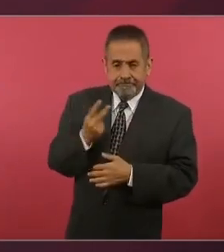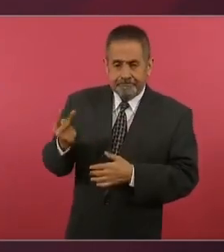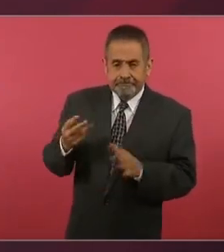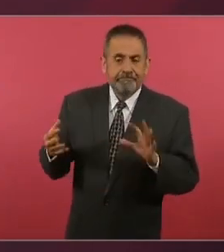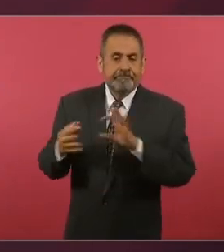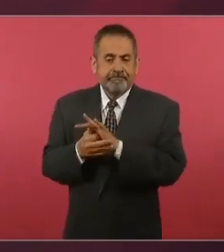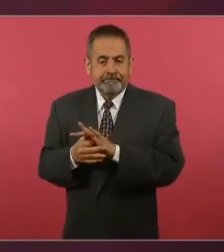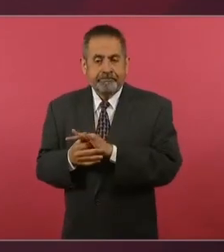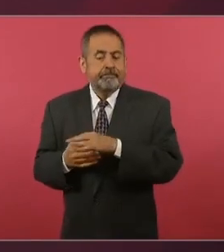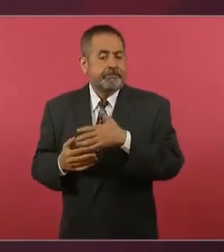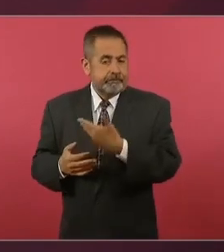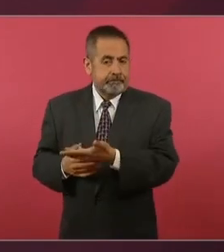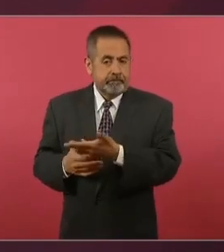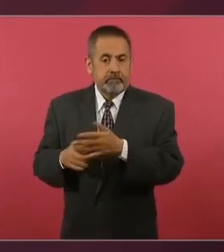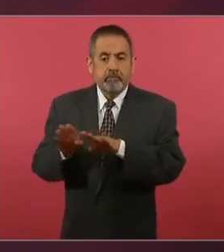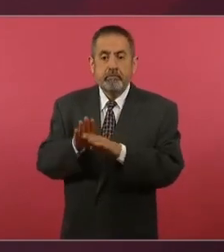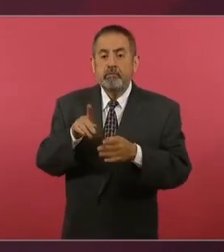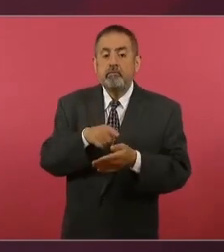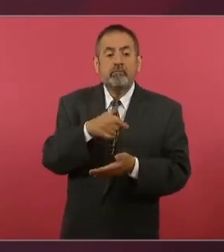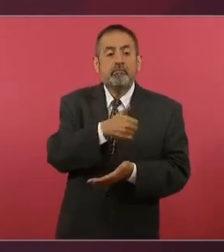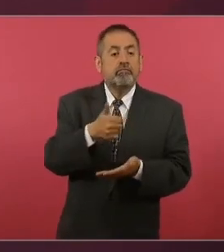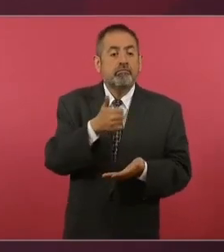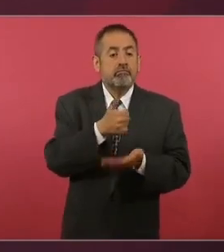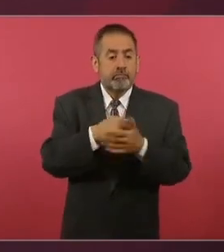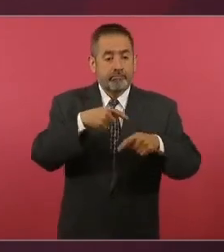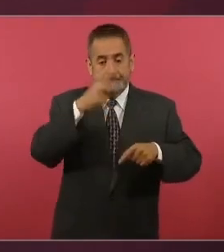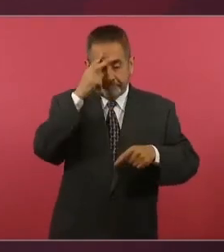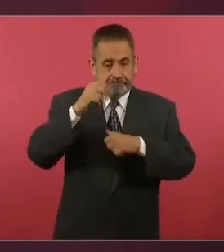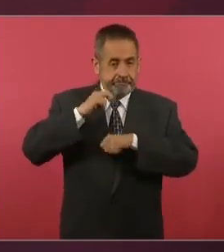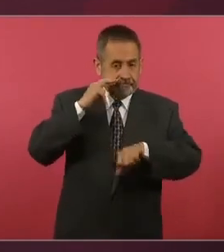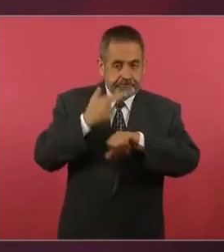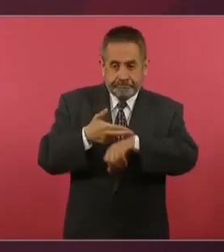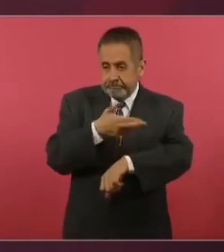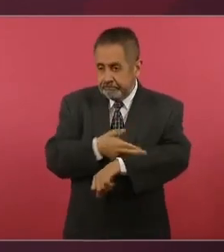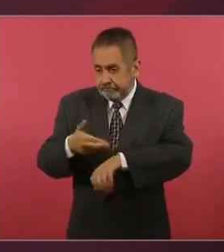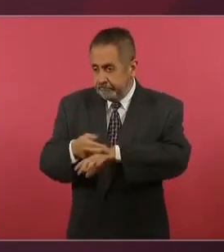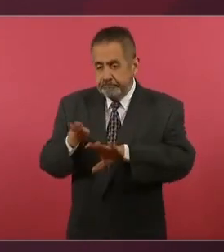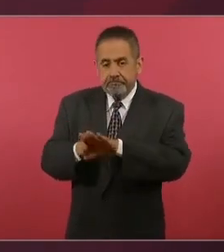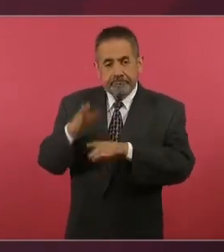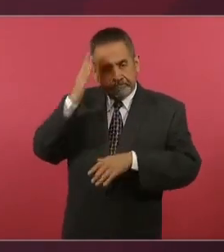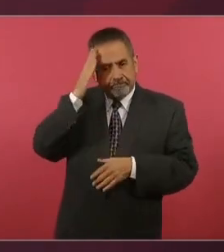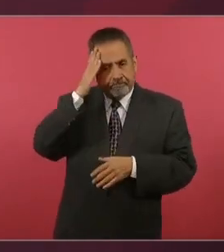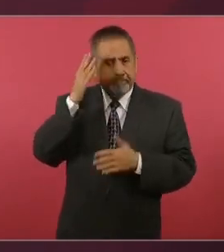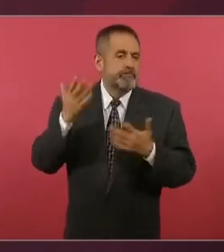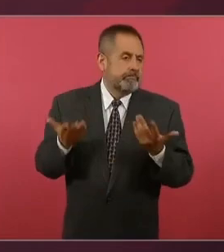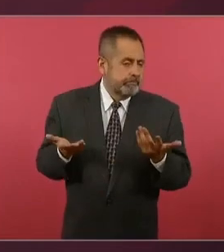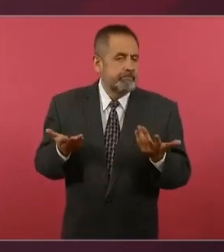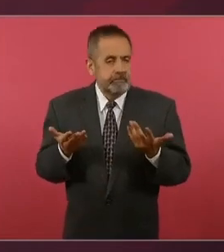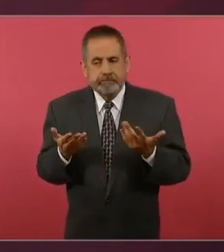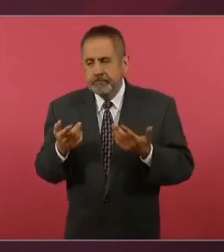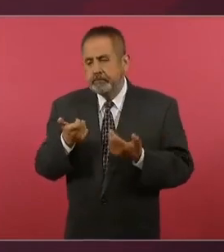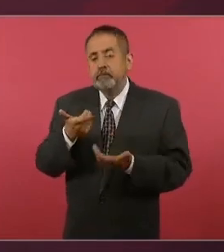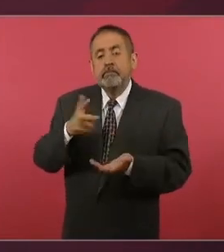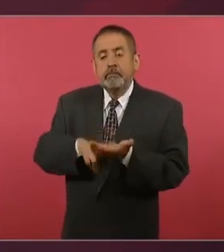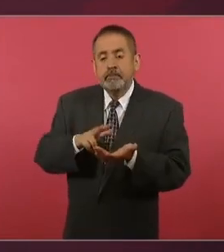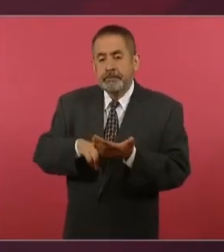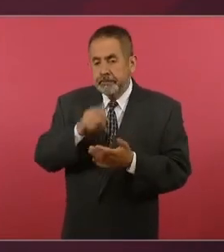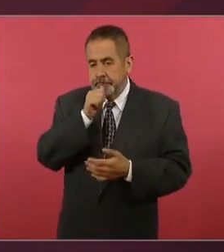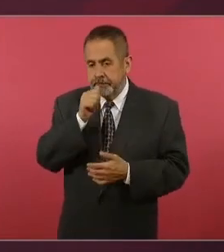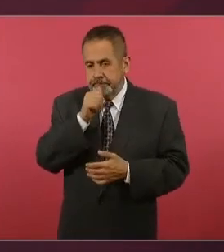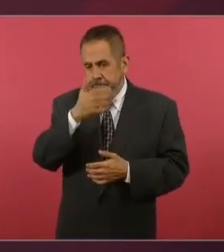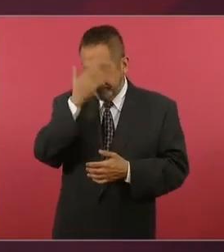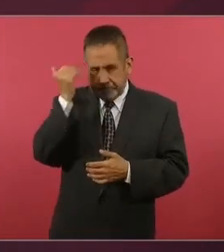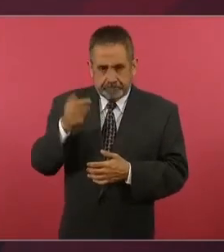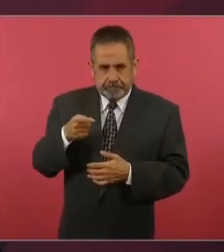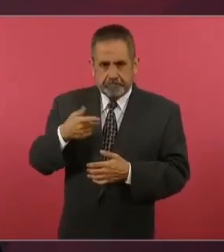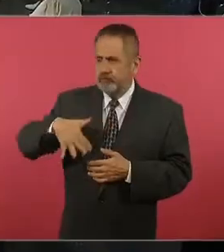de transporte colectivo, la Ciudad de México es quien va a estar haciendo la operación, estamos todavía en el análisis de las tarifas, pero yo sí podría